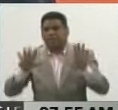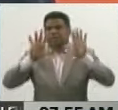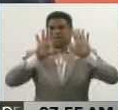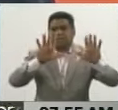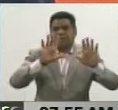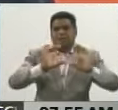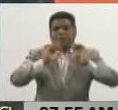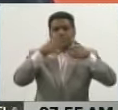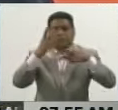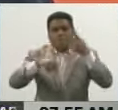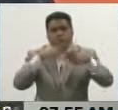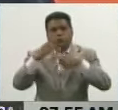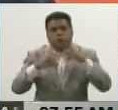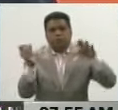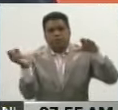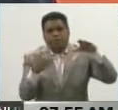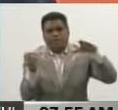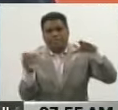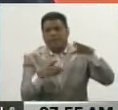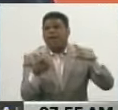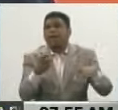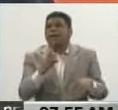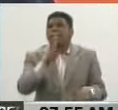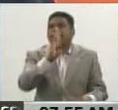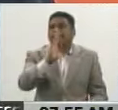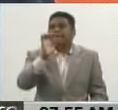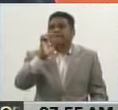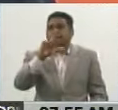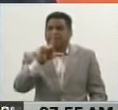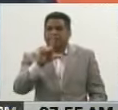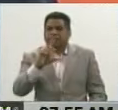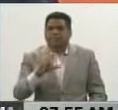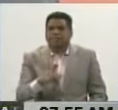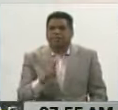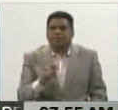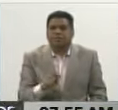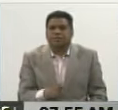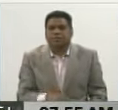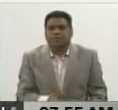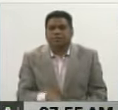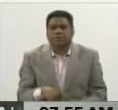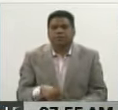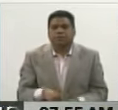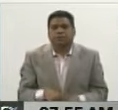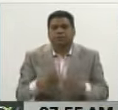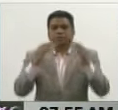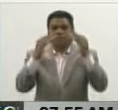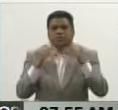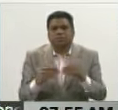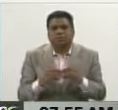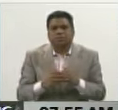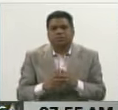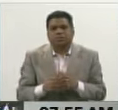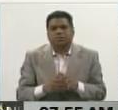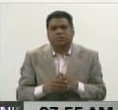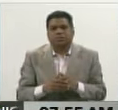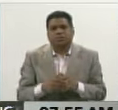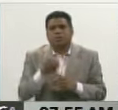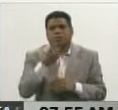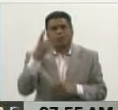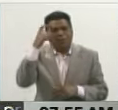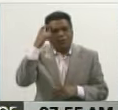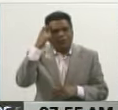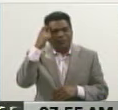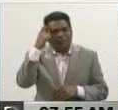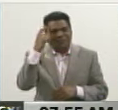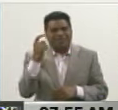comenzamos el proceso de depósito a la ABEC para que tengan el 50% de aumento salarial. Francisco Roja, BTV El Desayuno. Buen día, ministro. ¿Qué